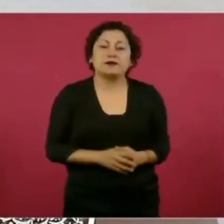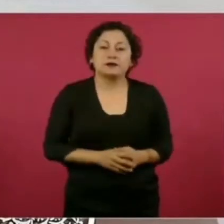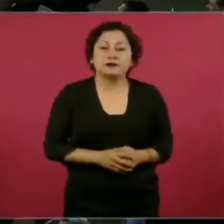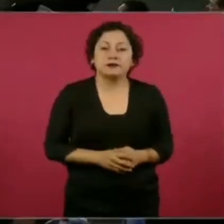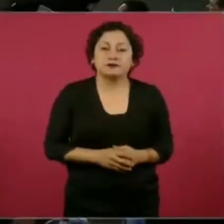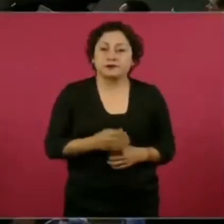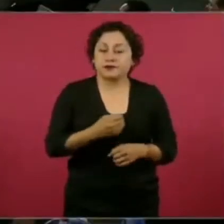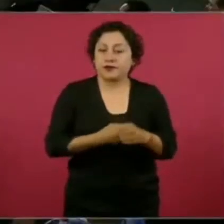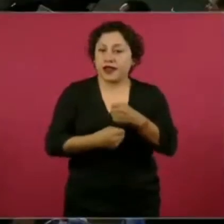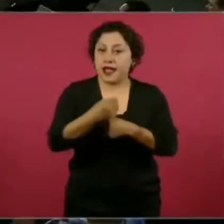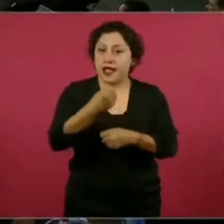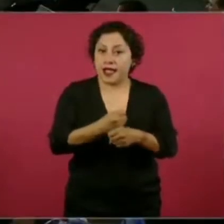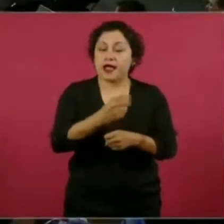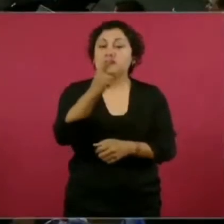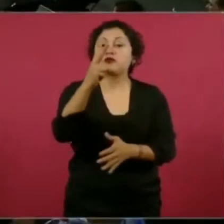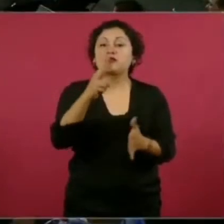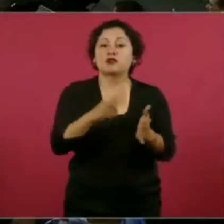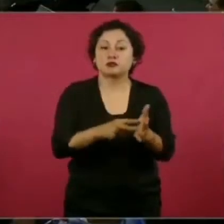2011.